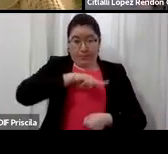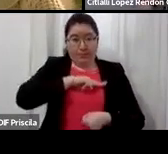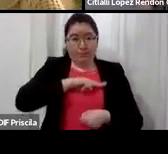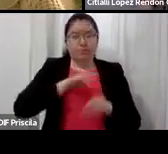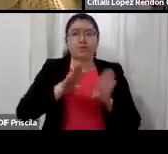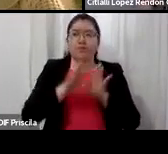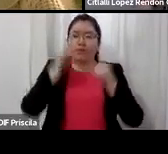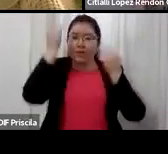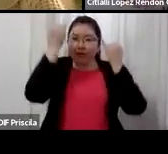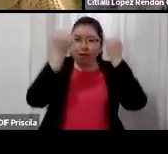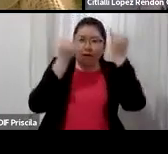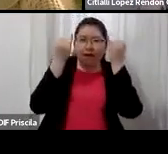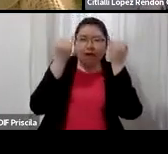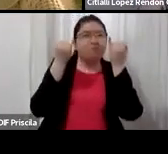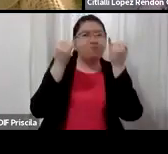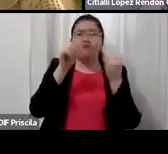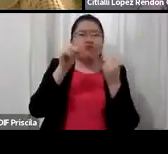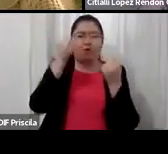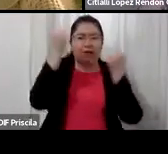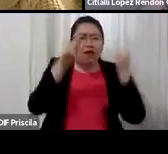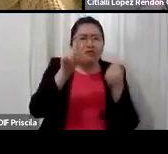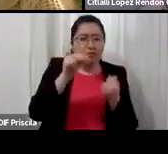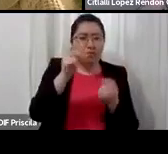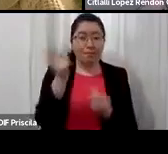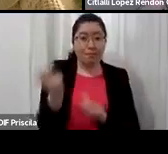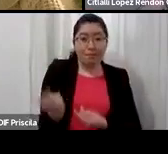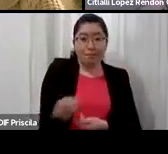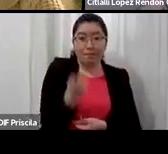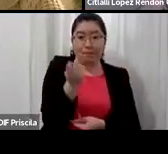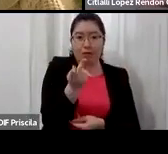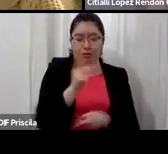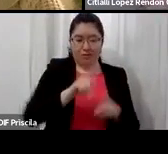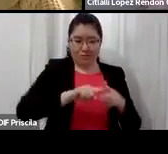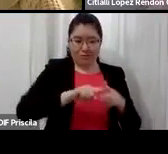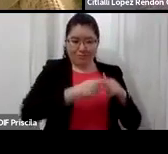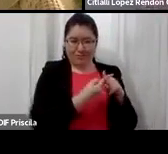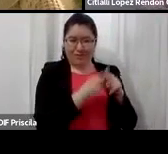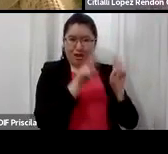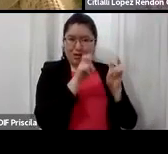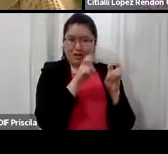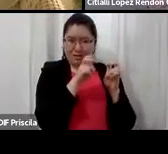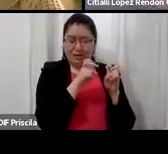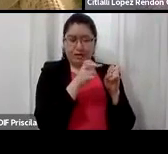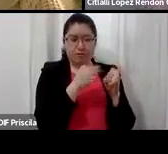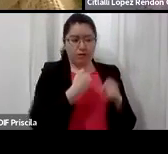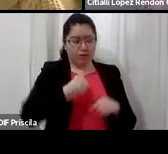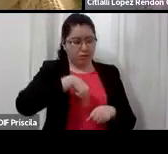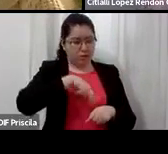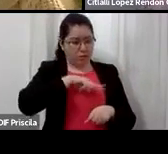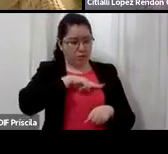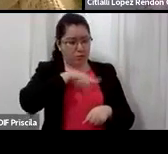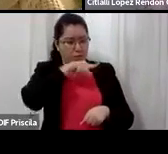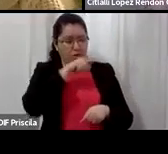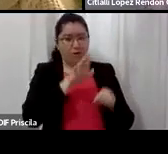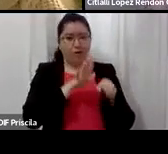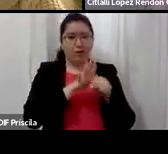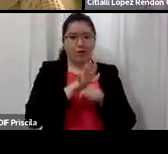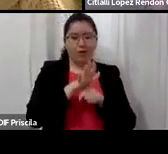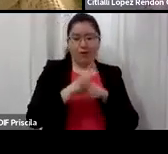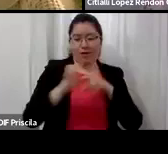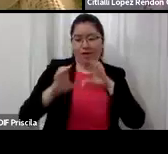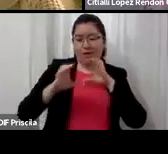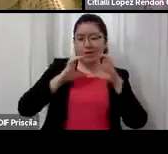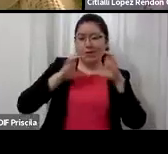de las preguntas que se hacían cuando empezó a formularse esta estrategia era si cortamos esa brecha comunicativa,